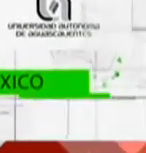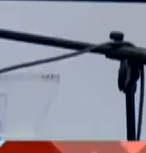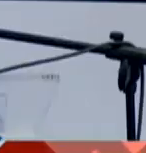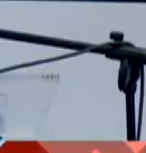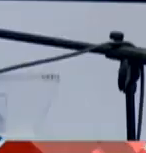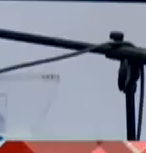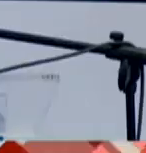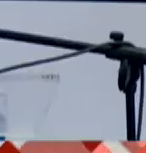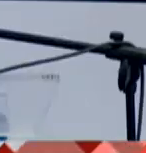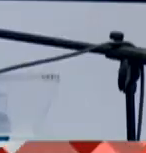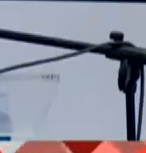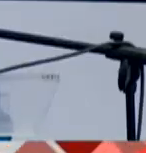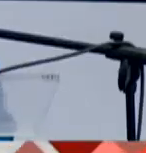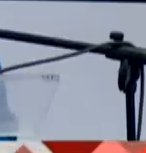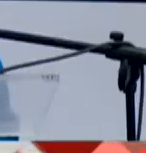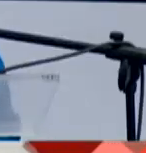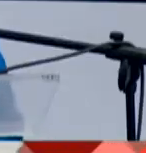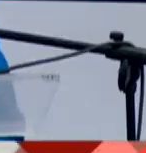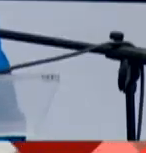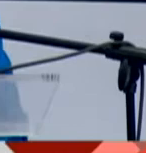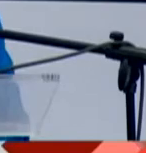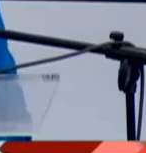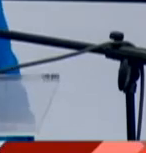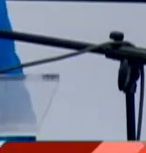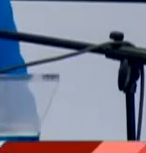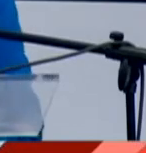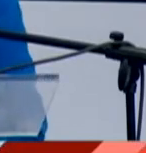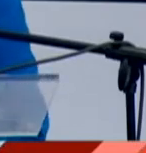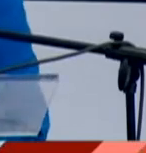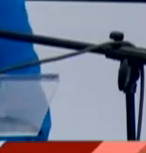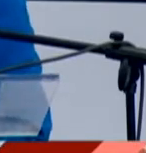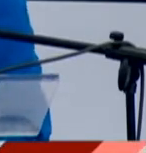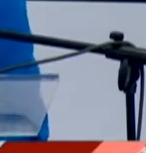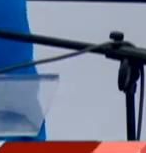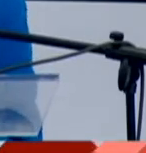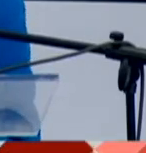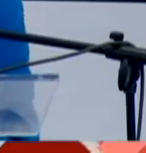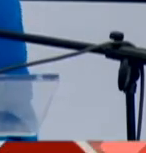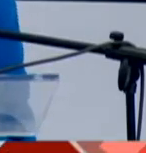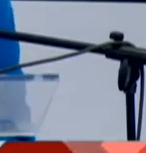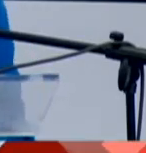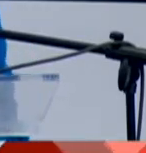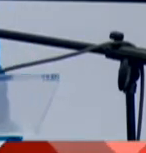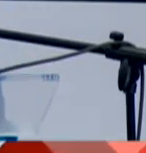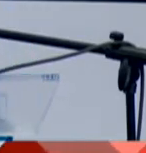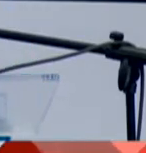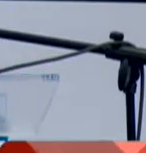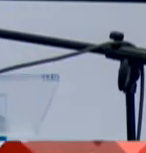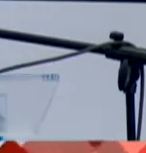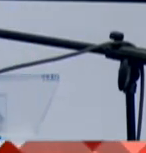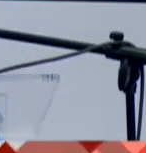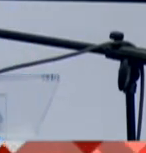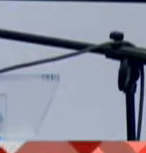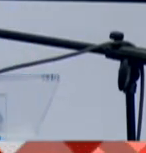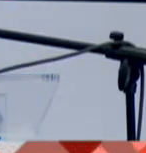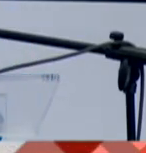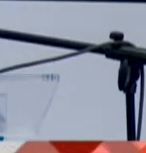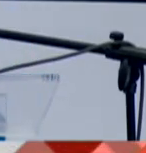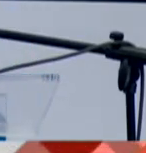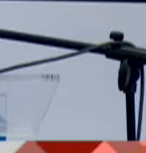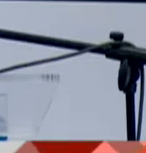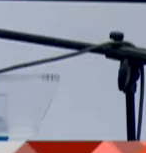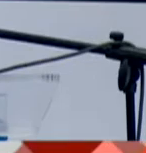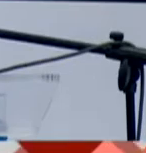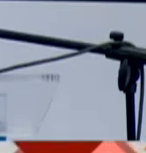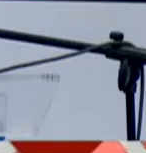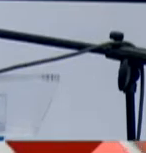comunidad. Nos llevará a recoger y a recorrer los caminos del arte, del patrimonio, del que estamos